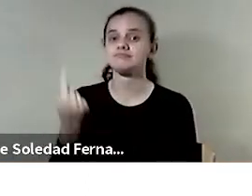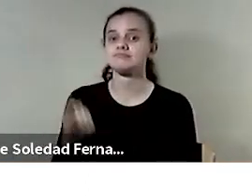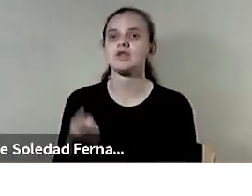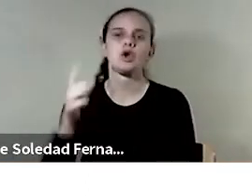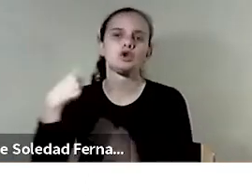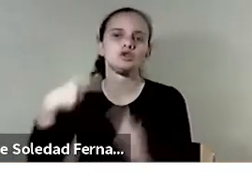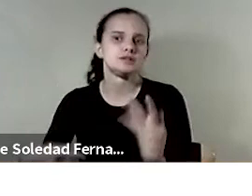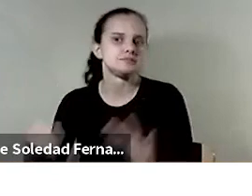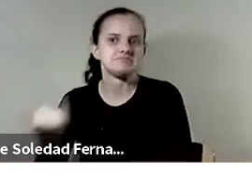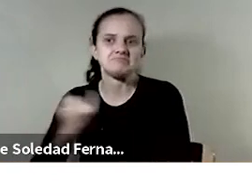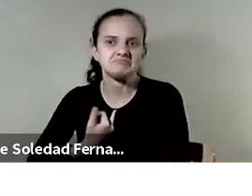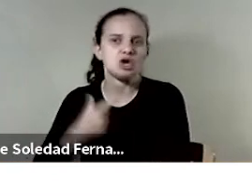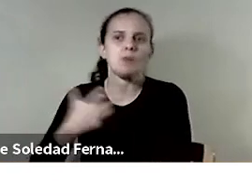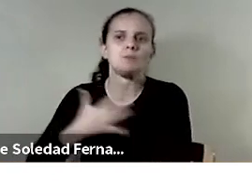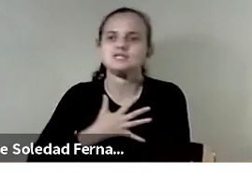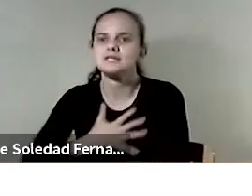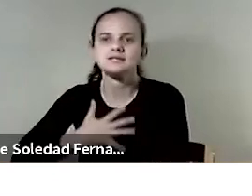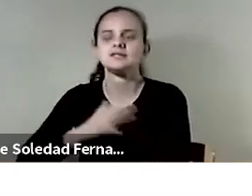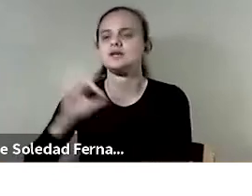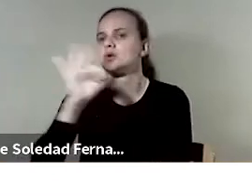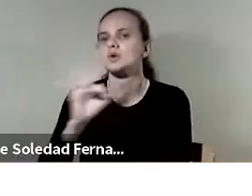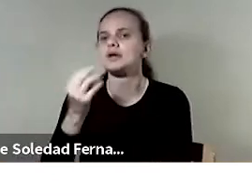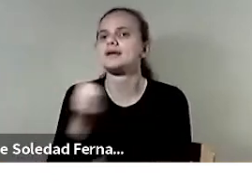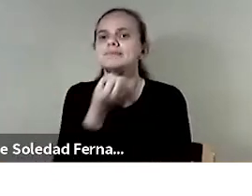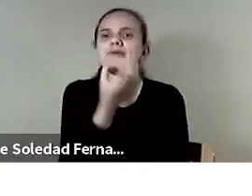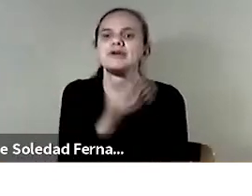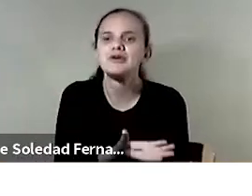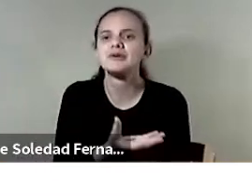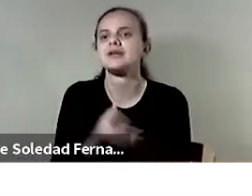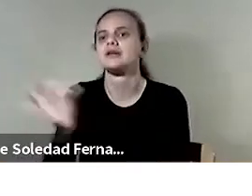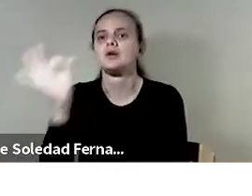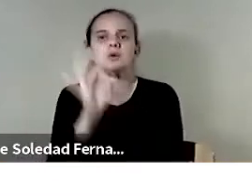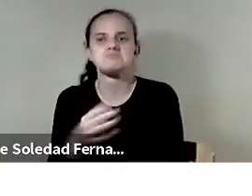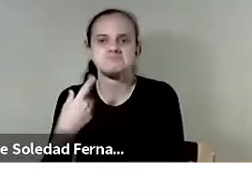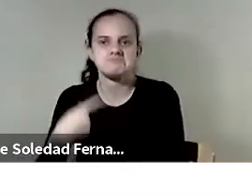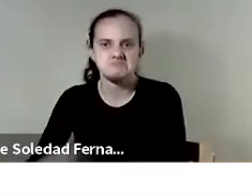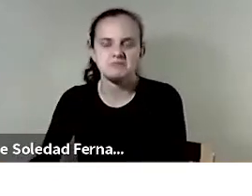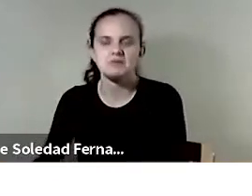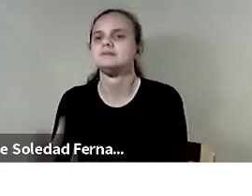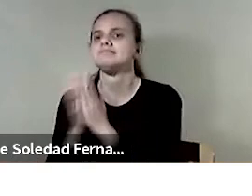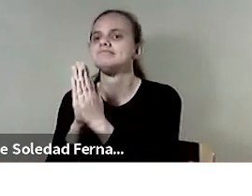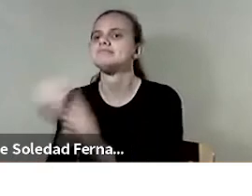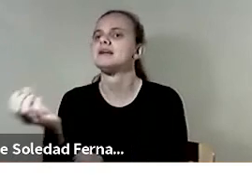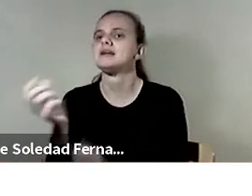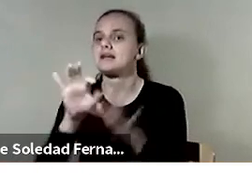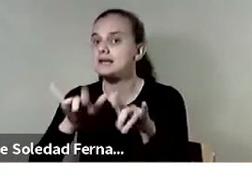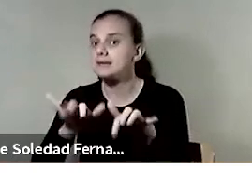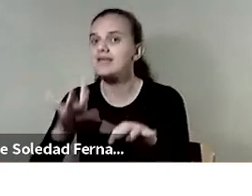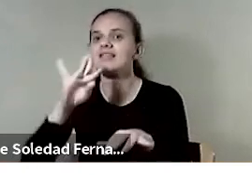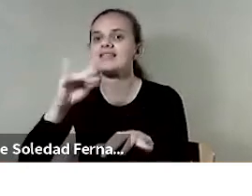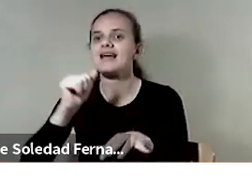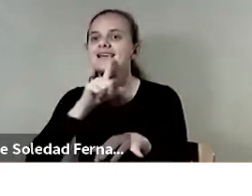de ustedes que tenga feedback para nosotros, que tenga cosas que quiera decirnos cómo se siente o que le parece que